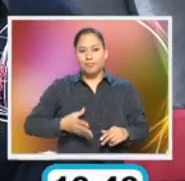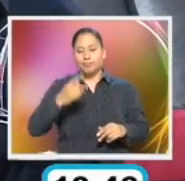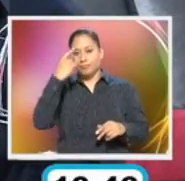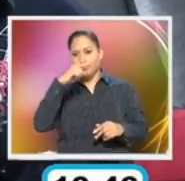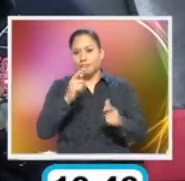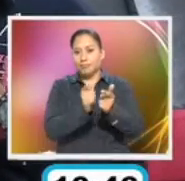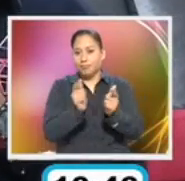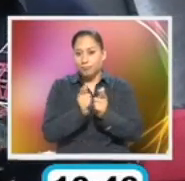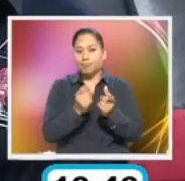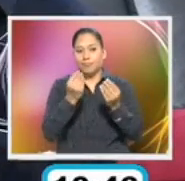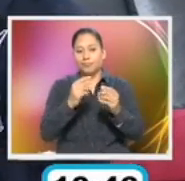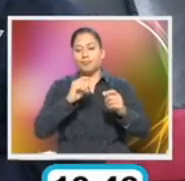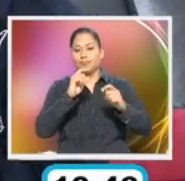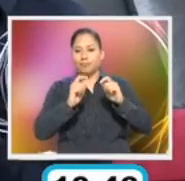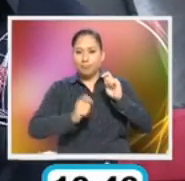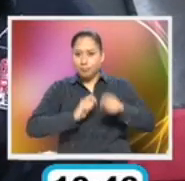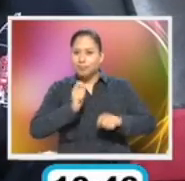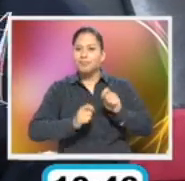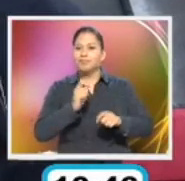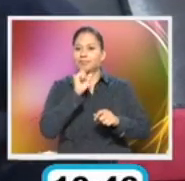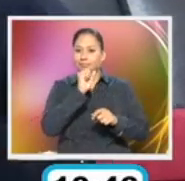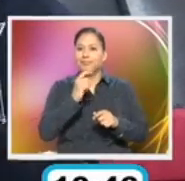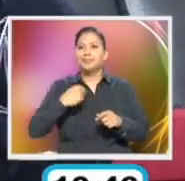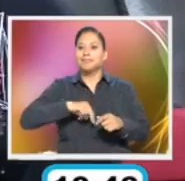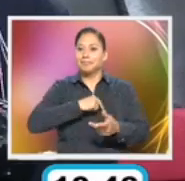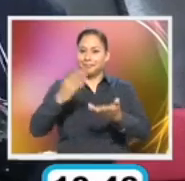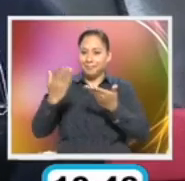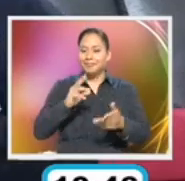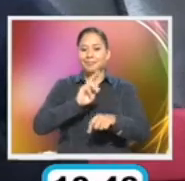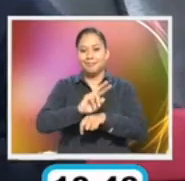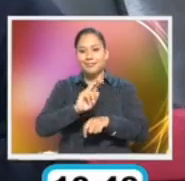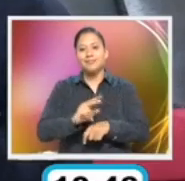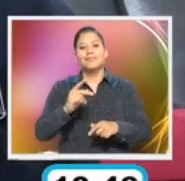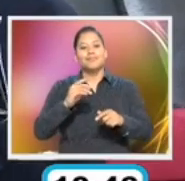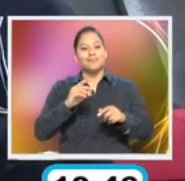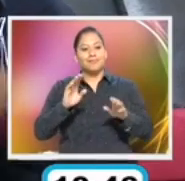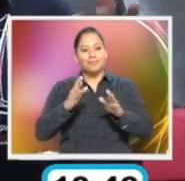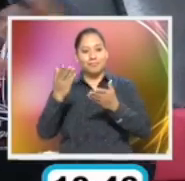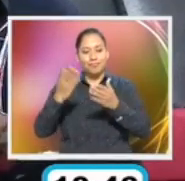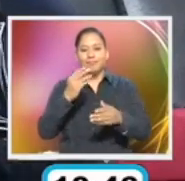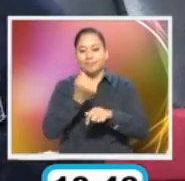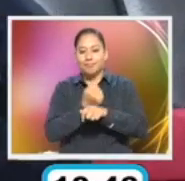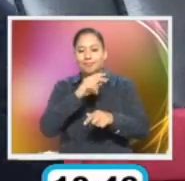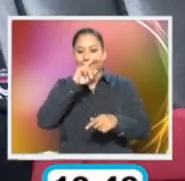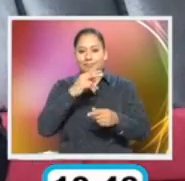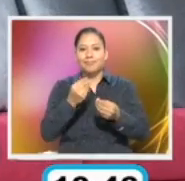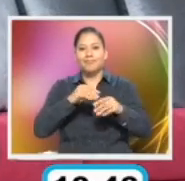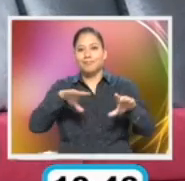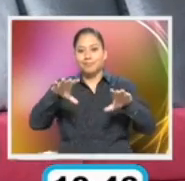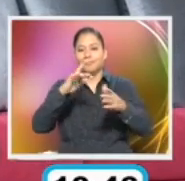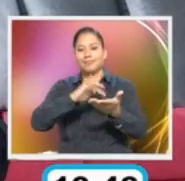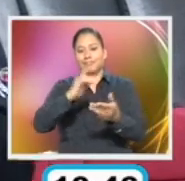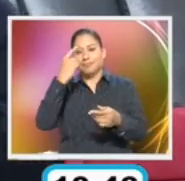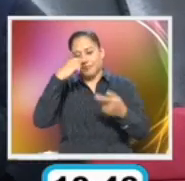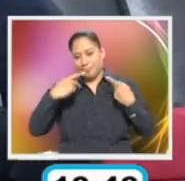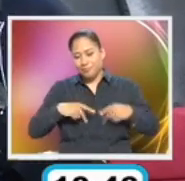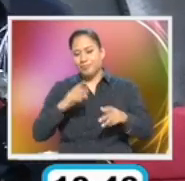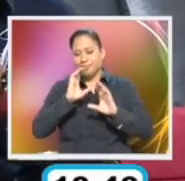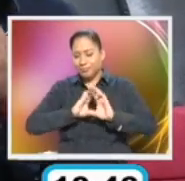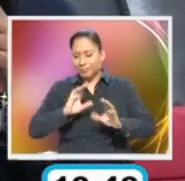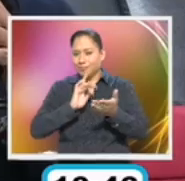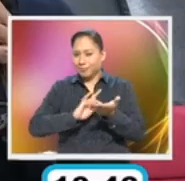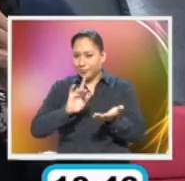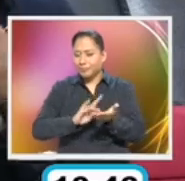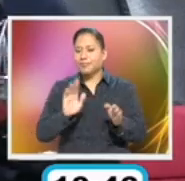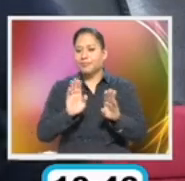tantas agrupaciones, tantas orquestas buenas, y nosotros venimos de Venezuela a poner ese granito de arena, pero bueno, el agradecimiento para la gente por esas canciones que han